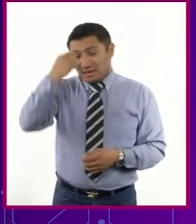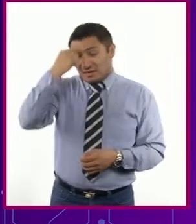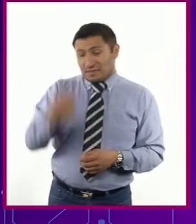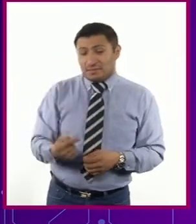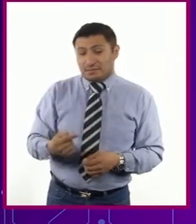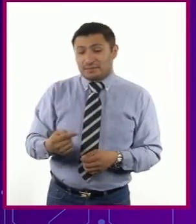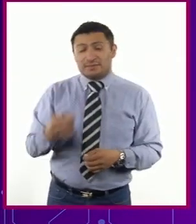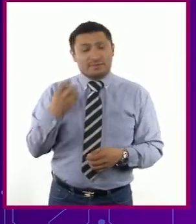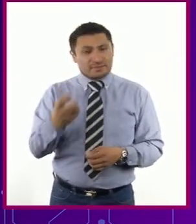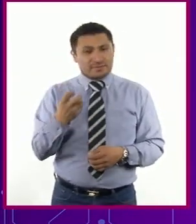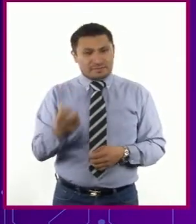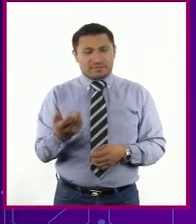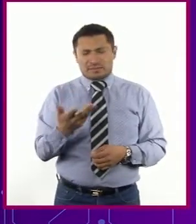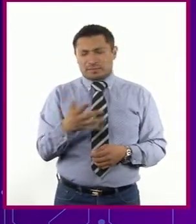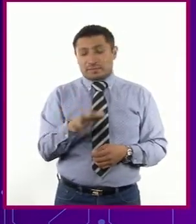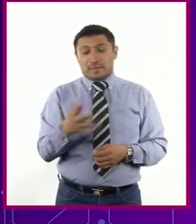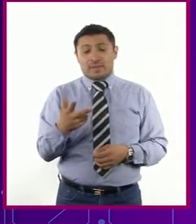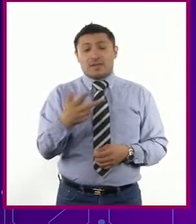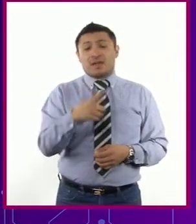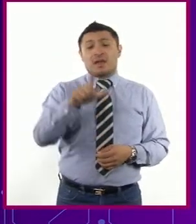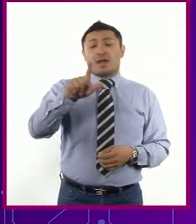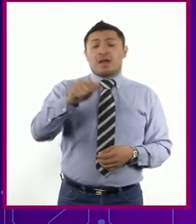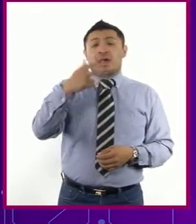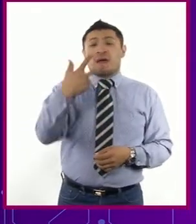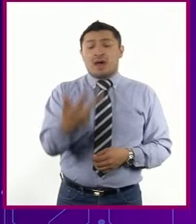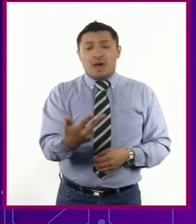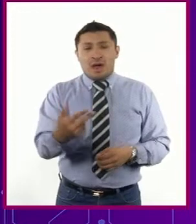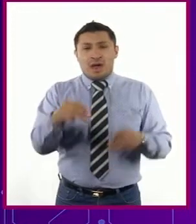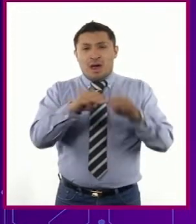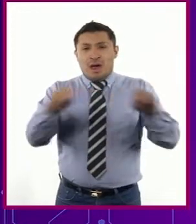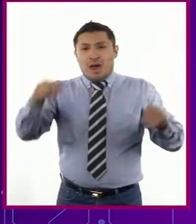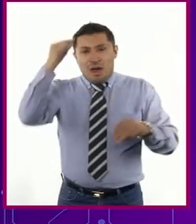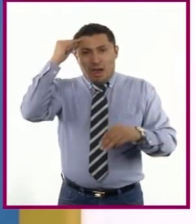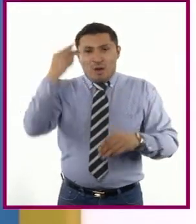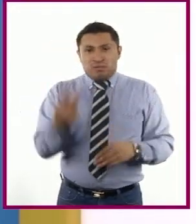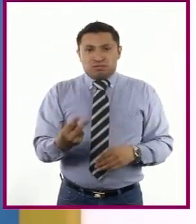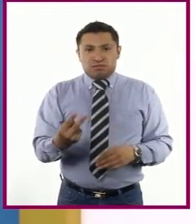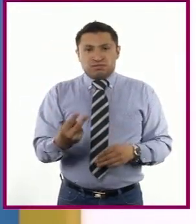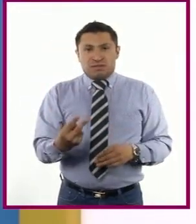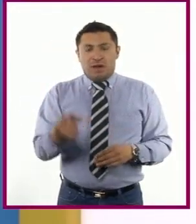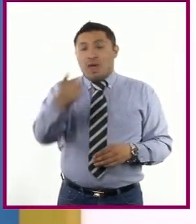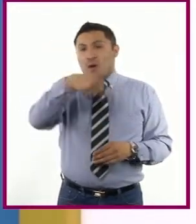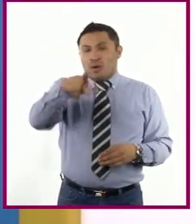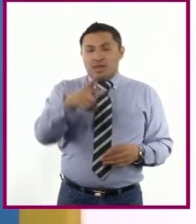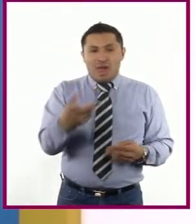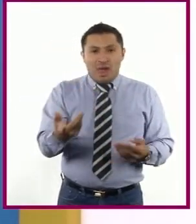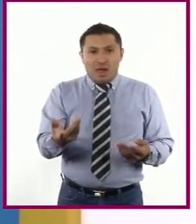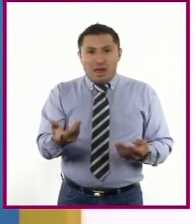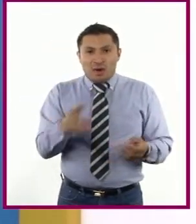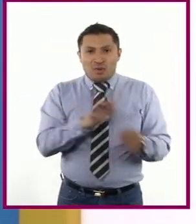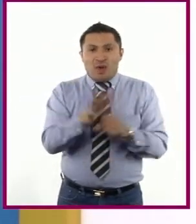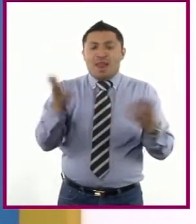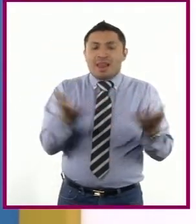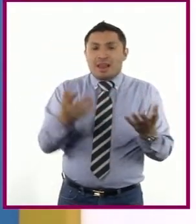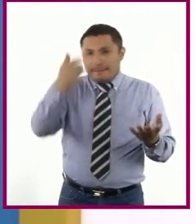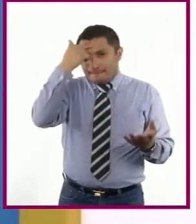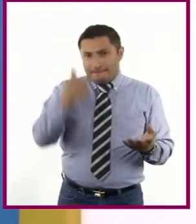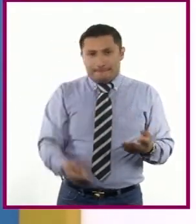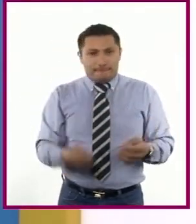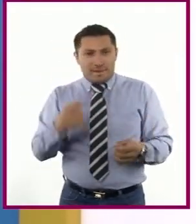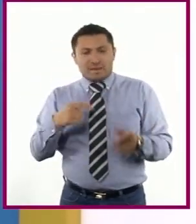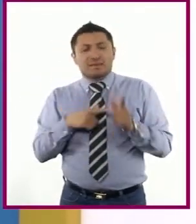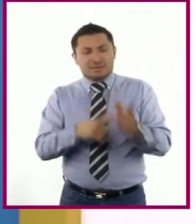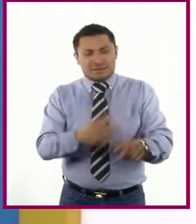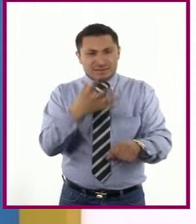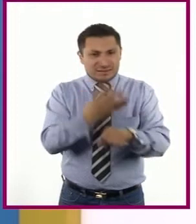de aproximadamente 78 metros cuadrados. Allá en casa, ¿qué se puede hacer para continuar con la